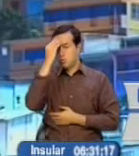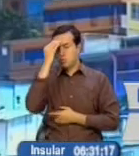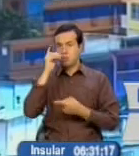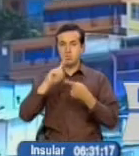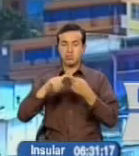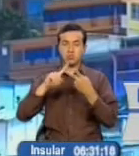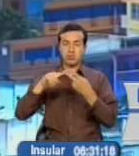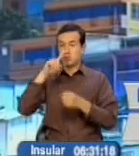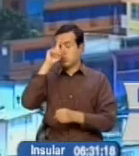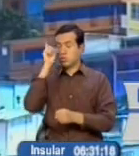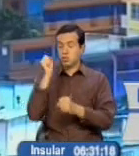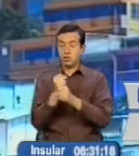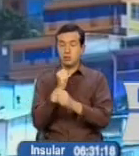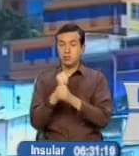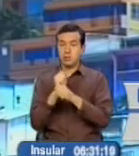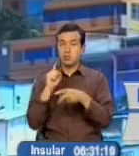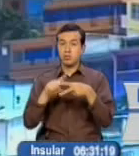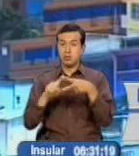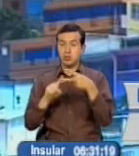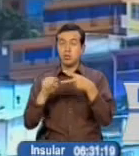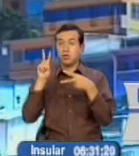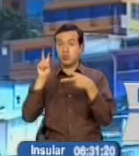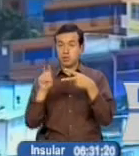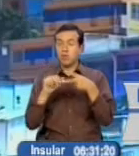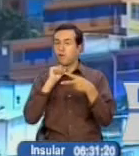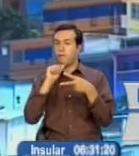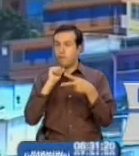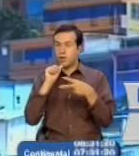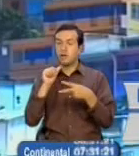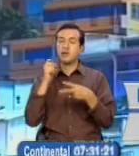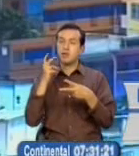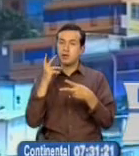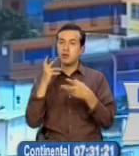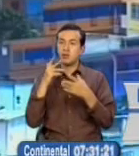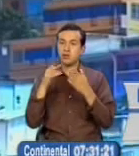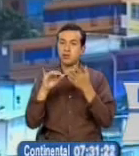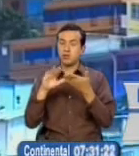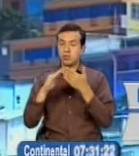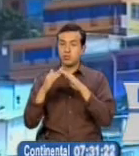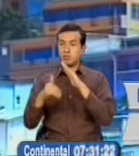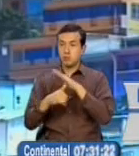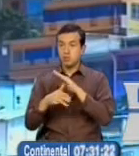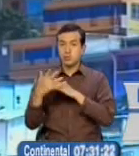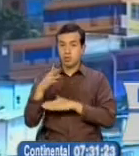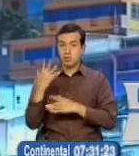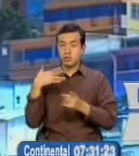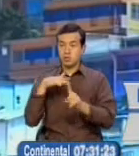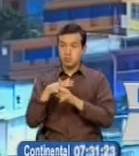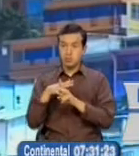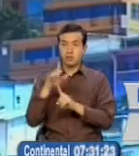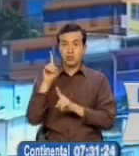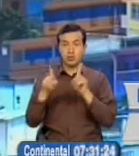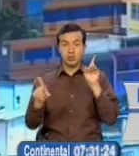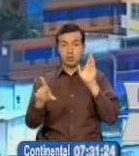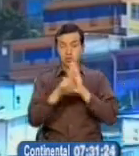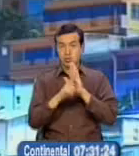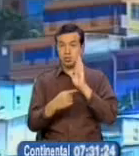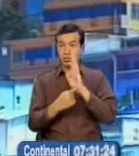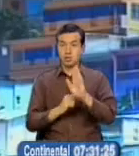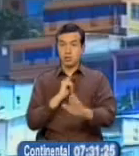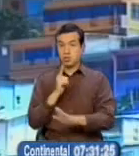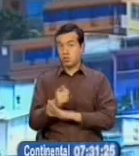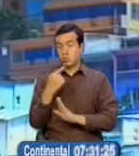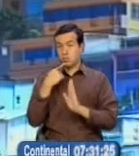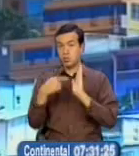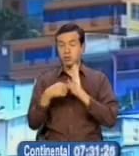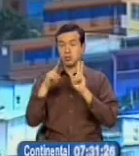y trabajo son casos que todavía sigue ocurriendo dentro de nuestra comunidad, que a pesar de que existen inclusión dentro de las leyes orgánicas, como por